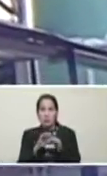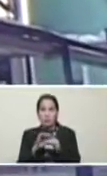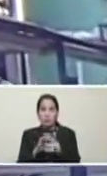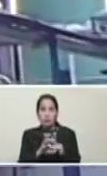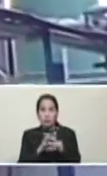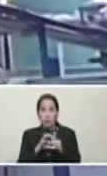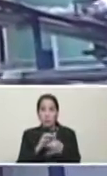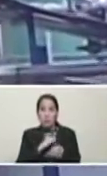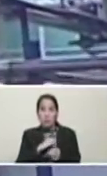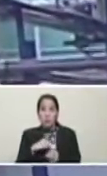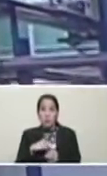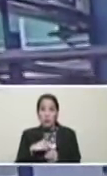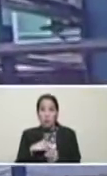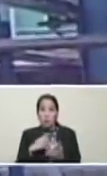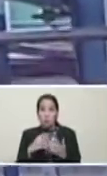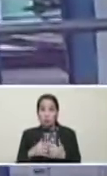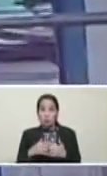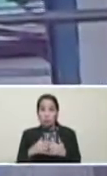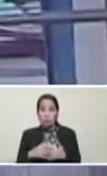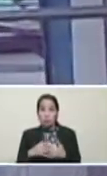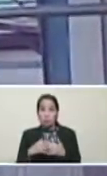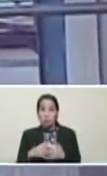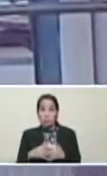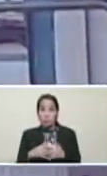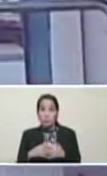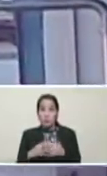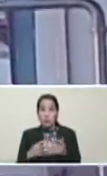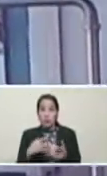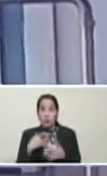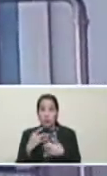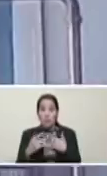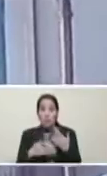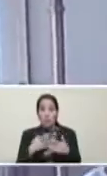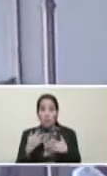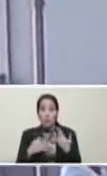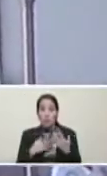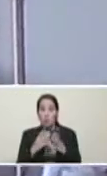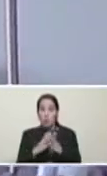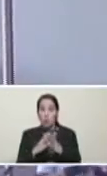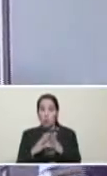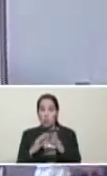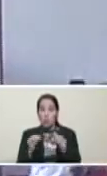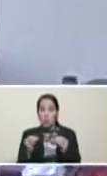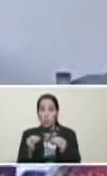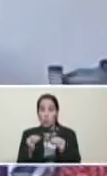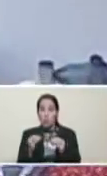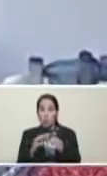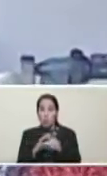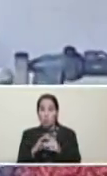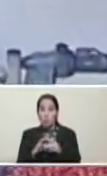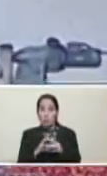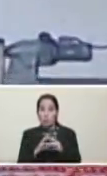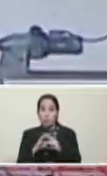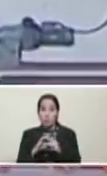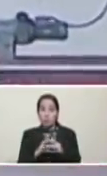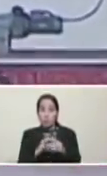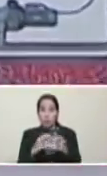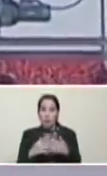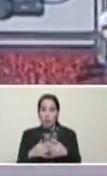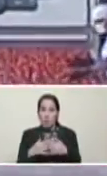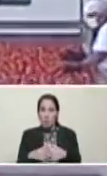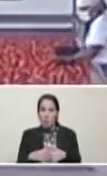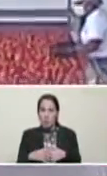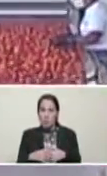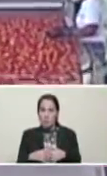sector privado reactivando según sus instrucciones todas las unidades productivas todas las empresas